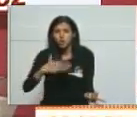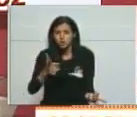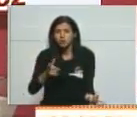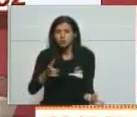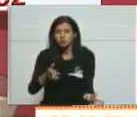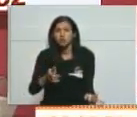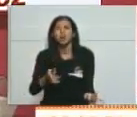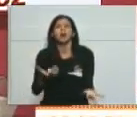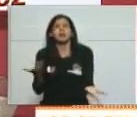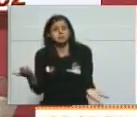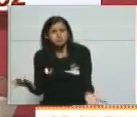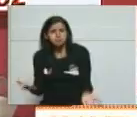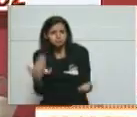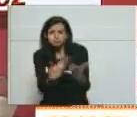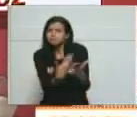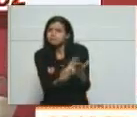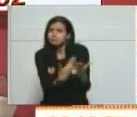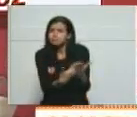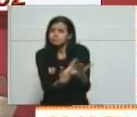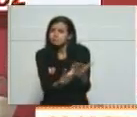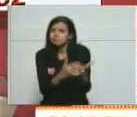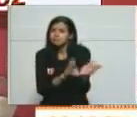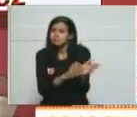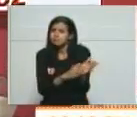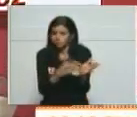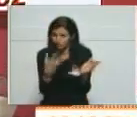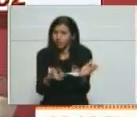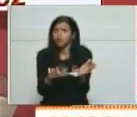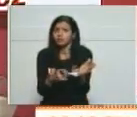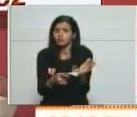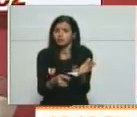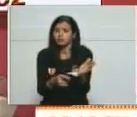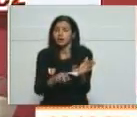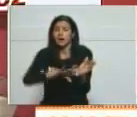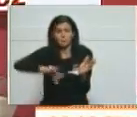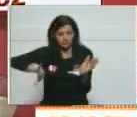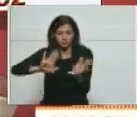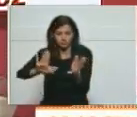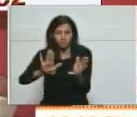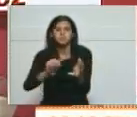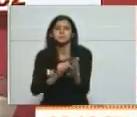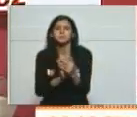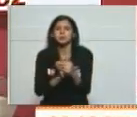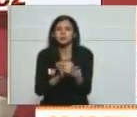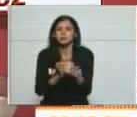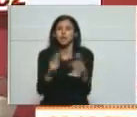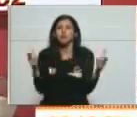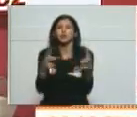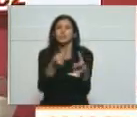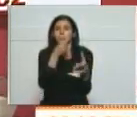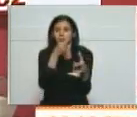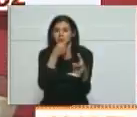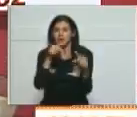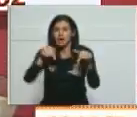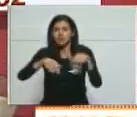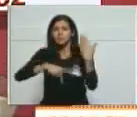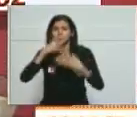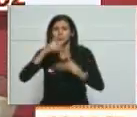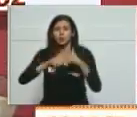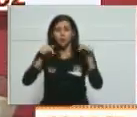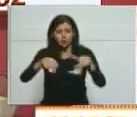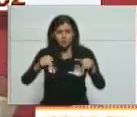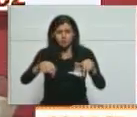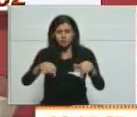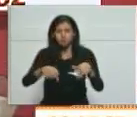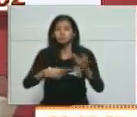otro tema. Perdón, no te me adelantes. No, ese es otro tema. Porque en esa rueda de prensa se trataron muchas cosas. En este programa